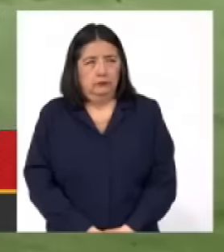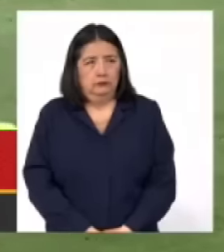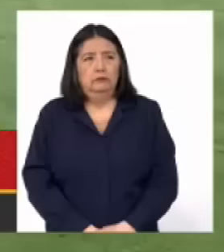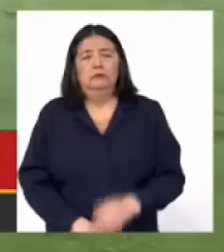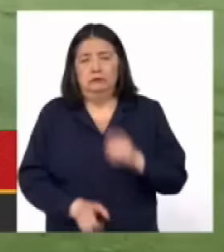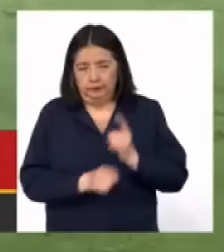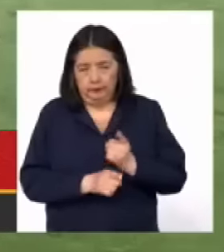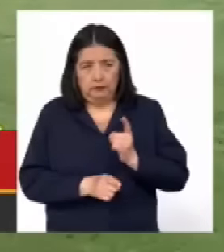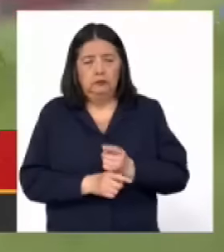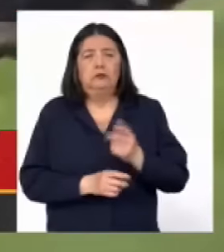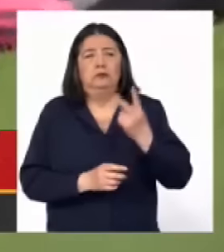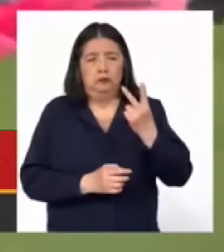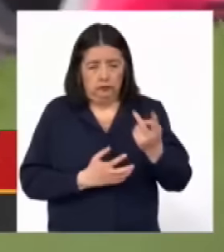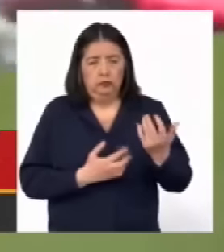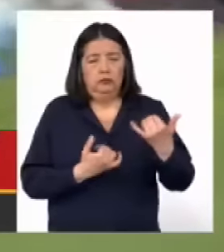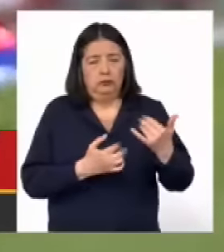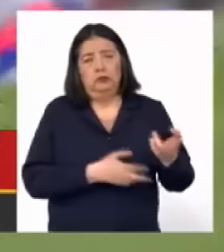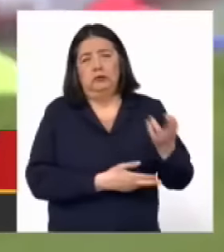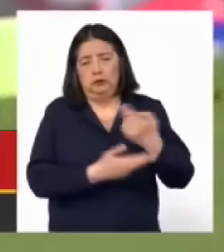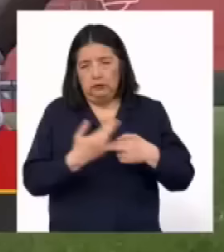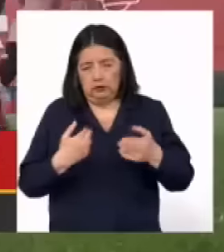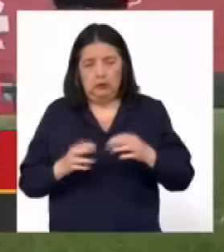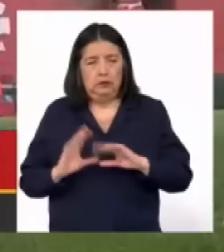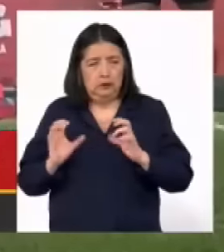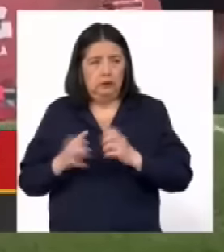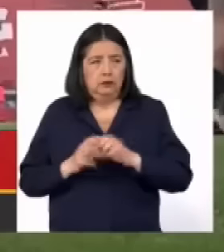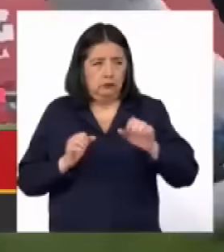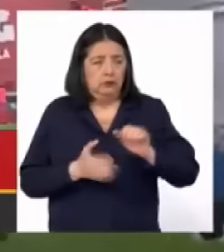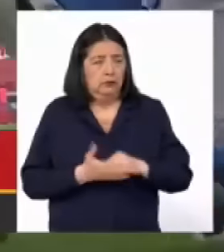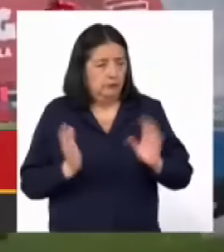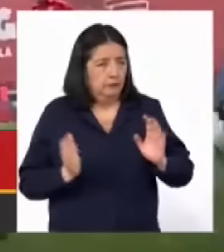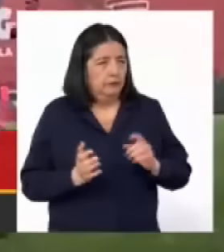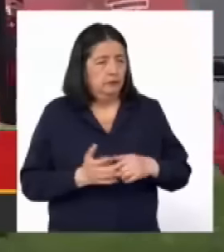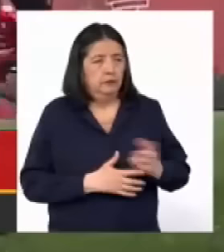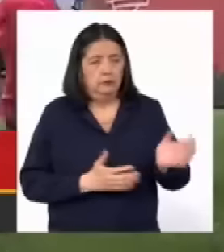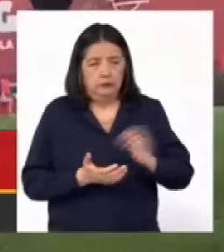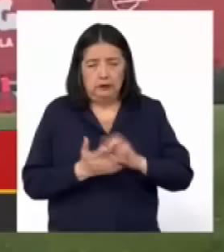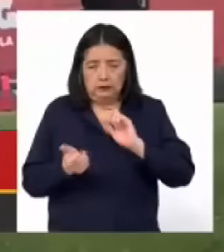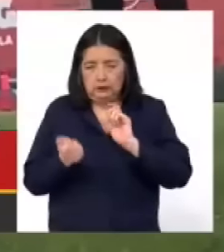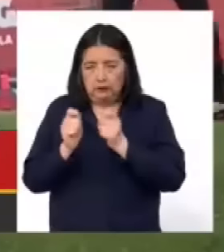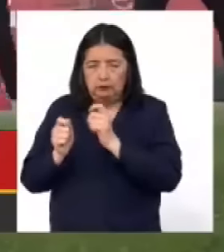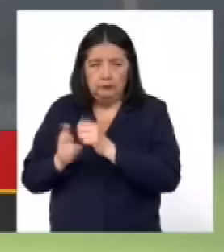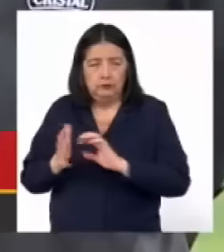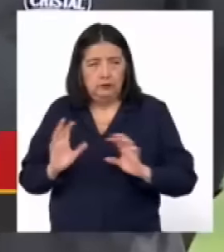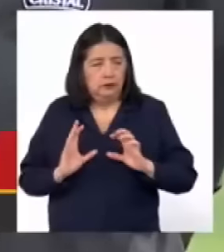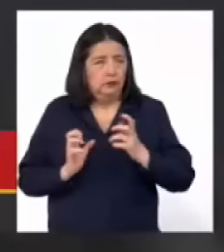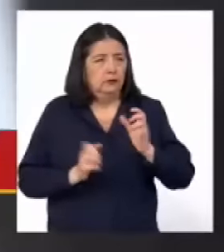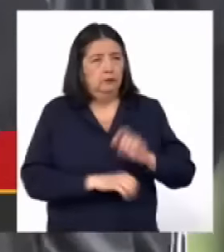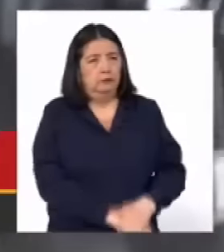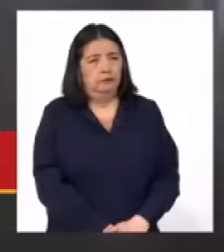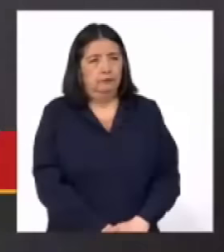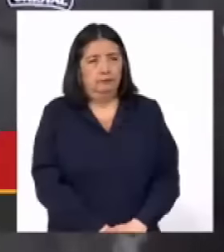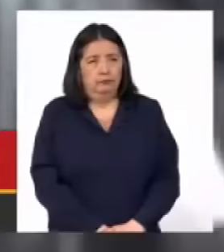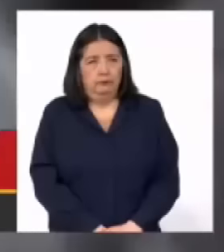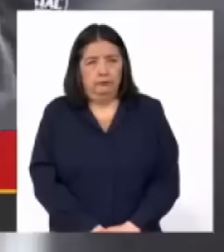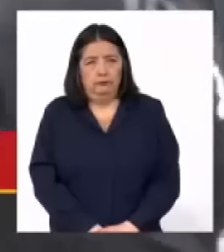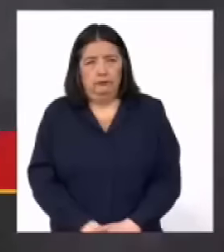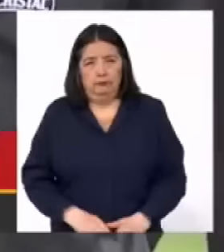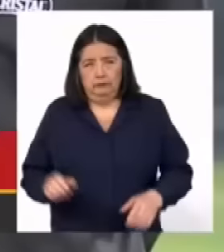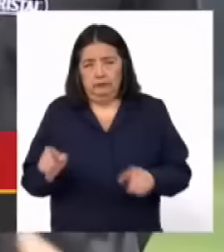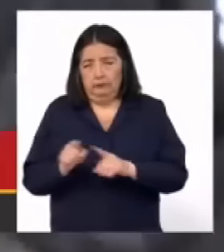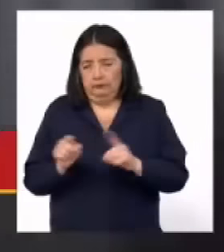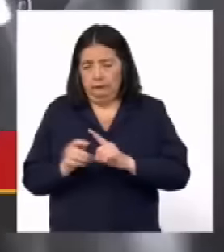Así es. 2 retornos, Pame, que obligan a hacer más modificaciones en el equipo, ¿no? Porque eso también